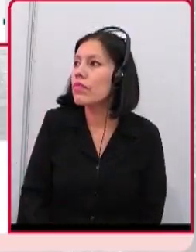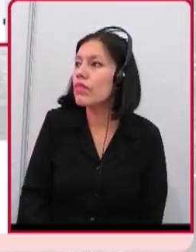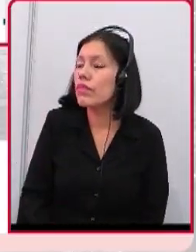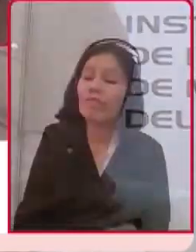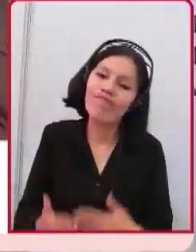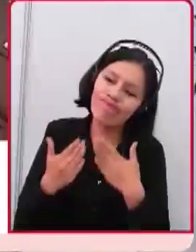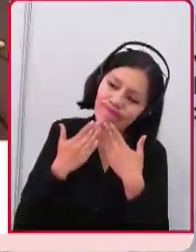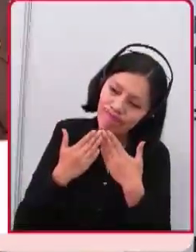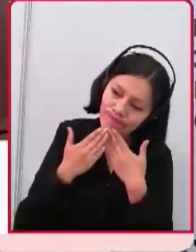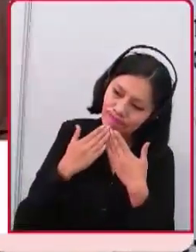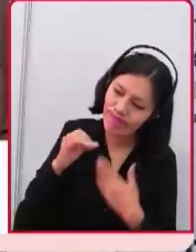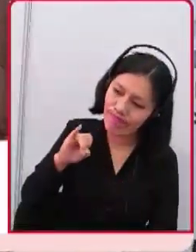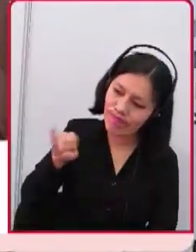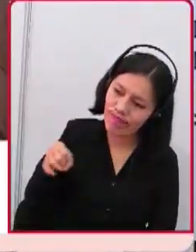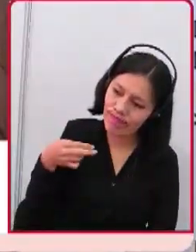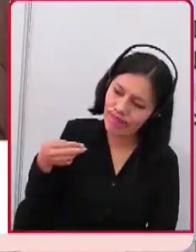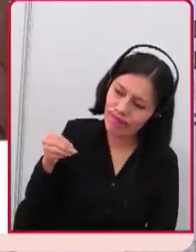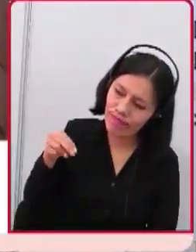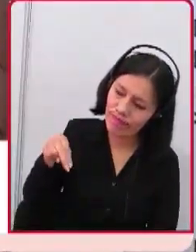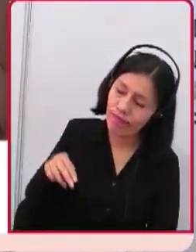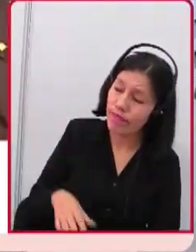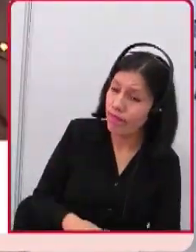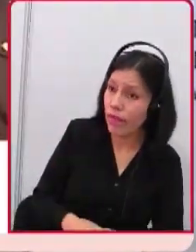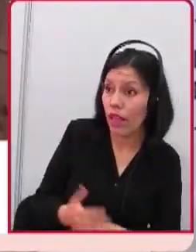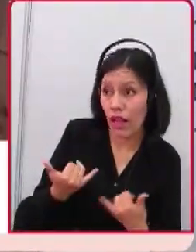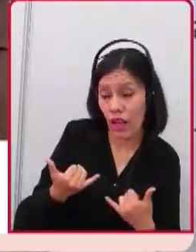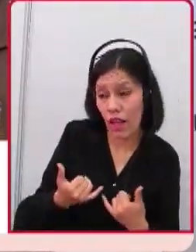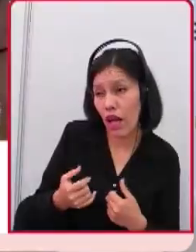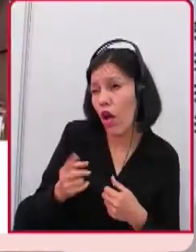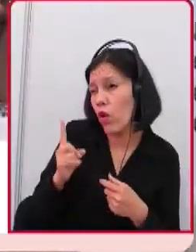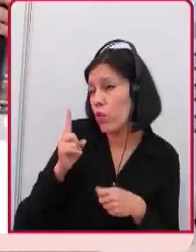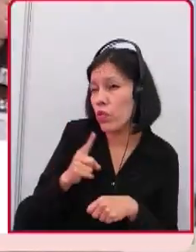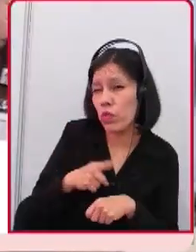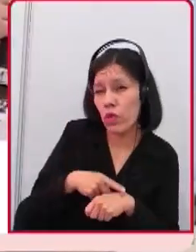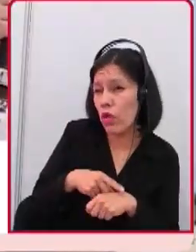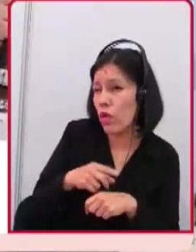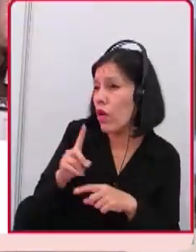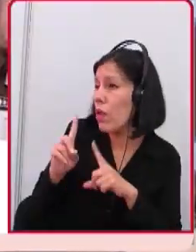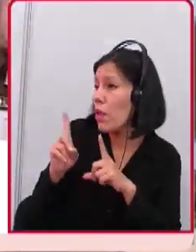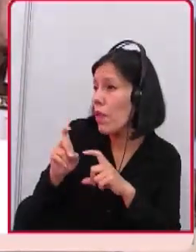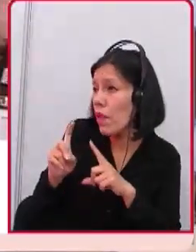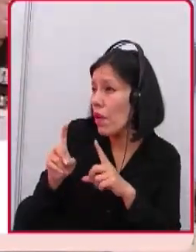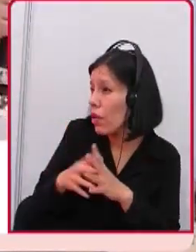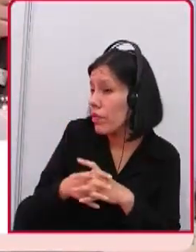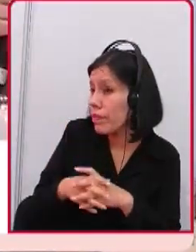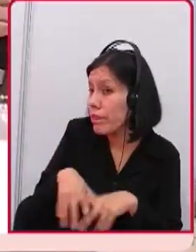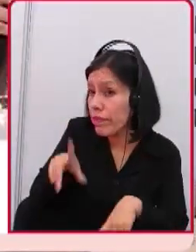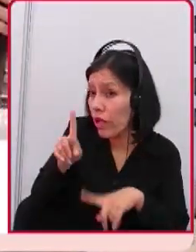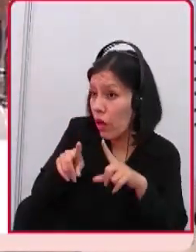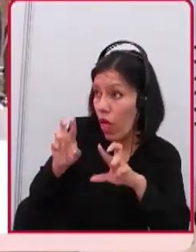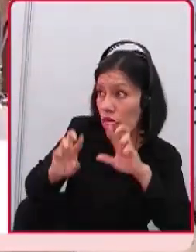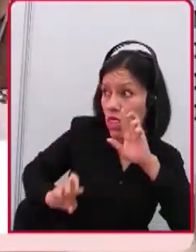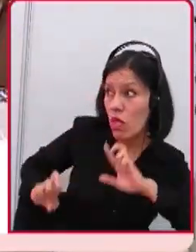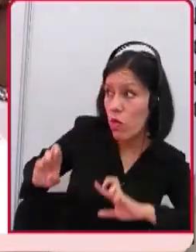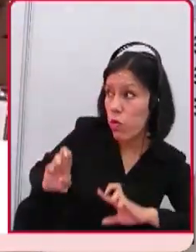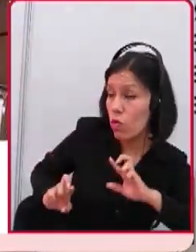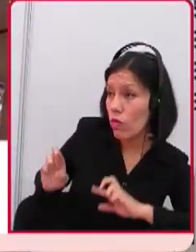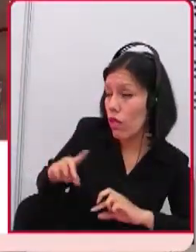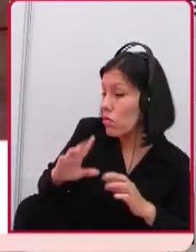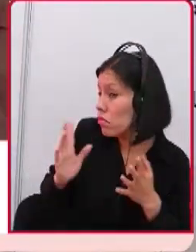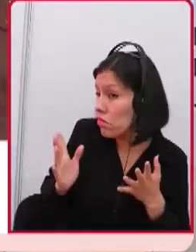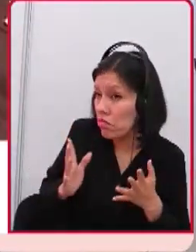Muchas gracias, John. Nos acompañan, tenemos unos minutos, no sé si habrá alguna consulta para